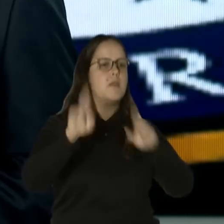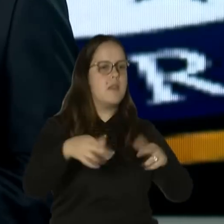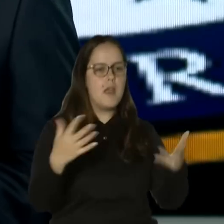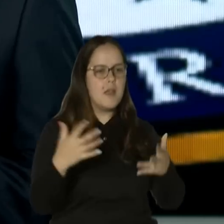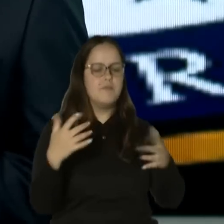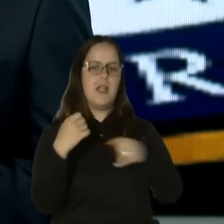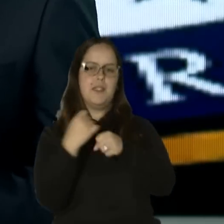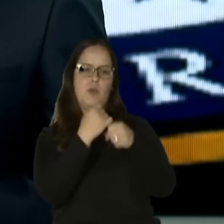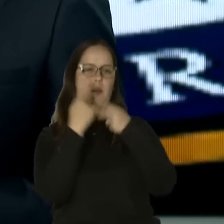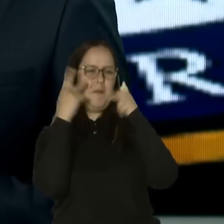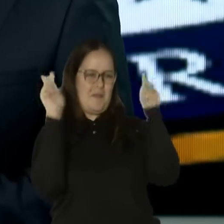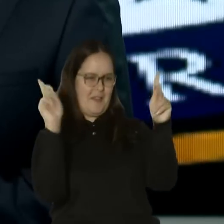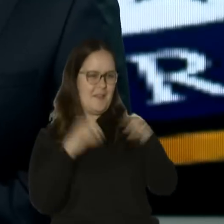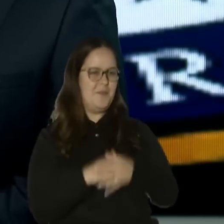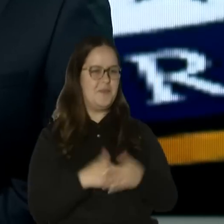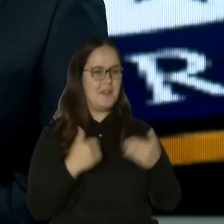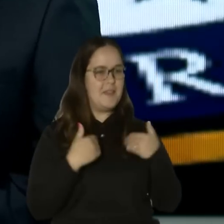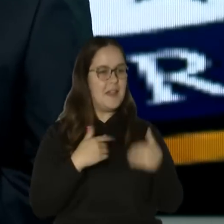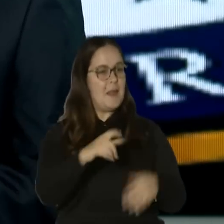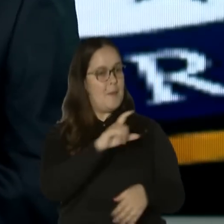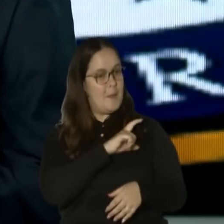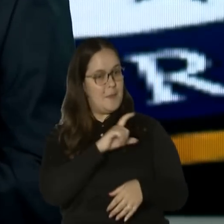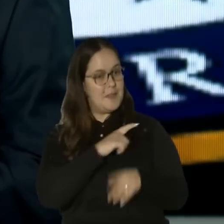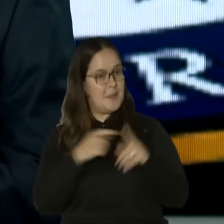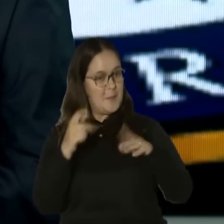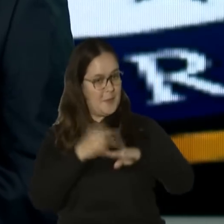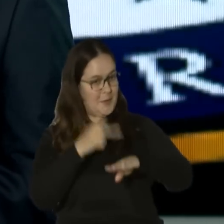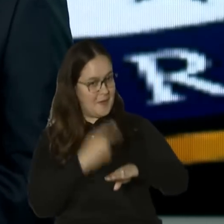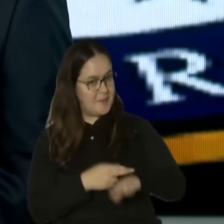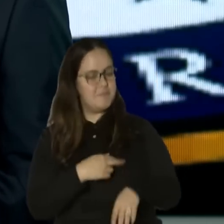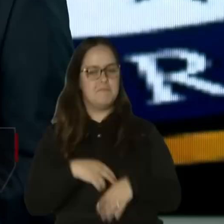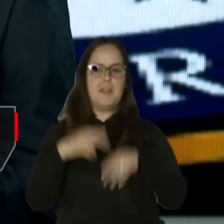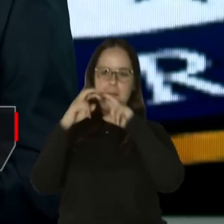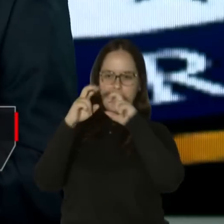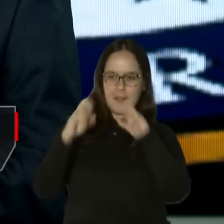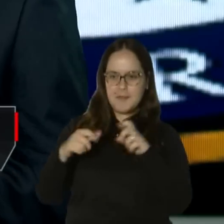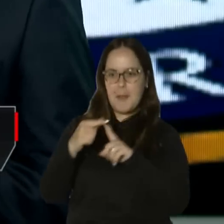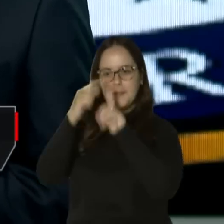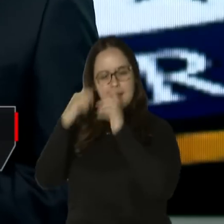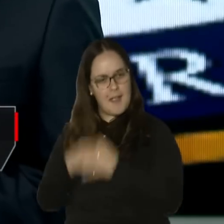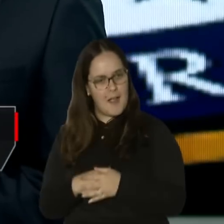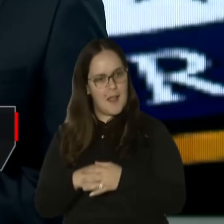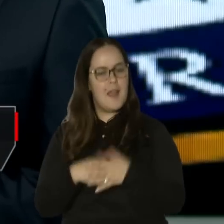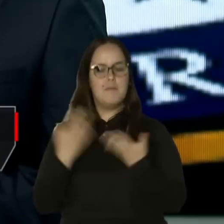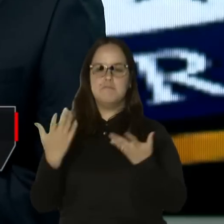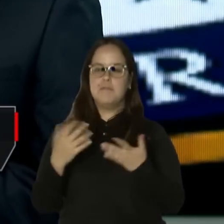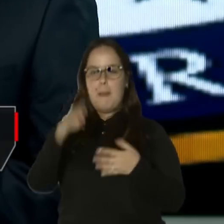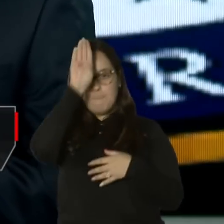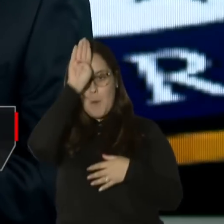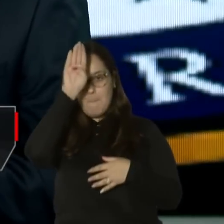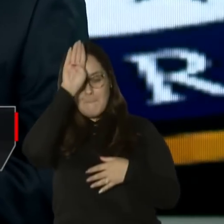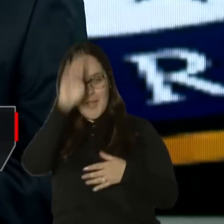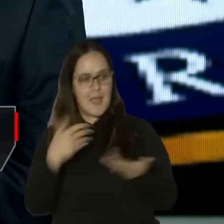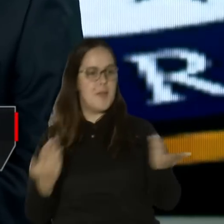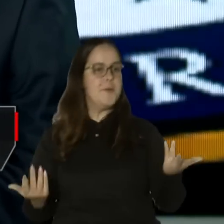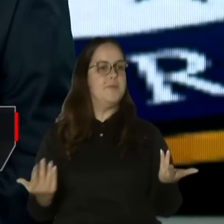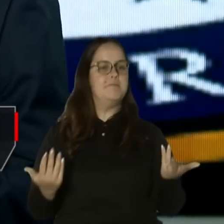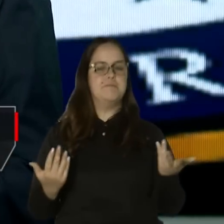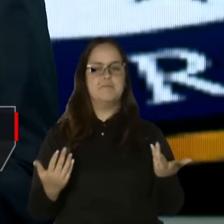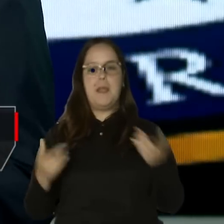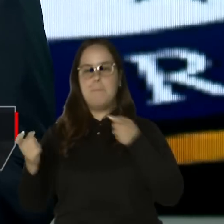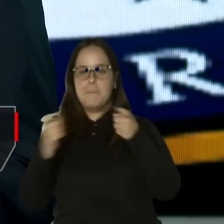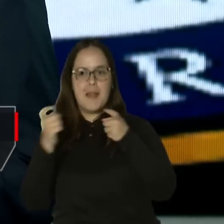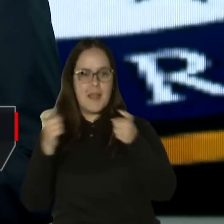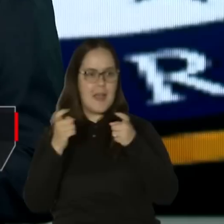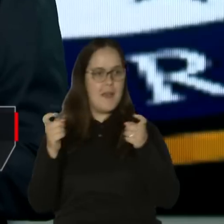tema de Seguridad Pública. Tenemos el negociado de la Policía de Puerto Rico, el negociado de investigaciones especiales, el negociado de cuerpos de bomberos, el negociado de manejo de emergencia y